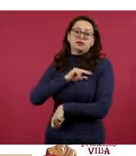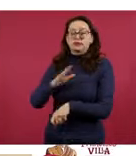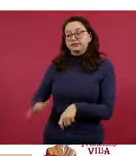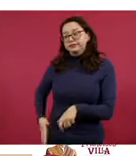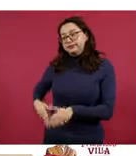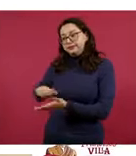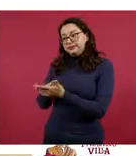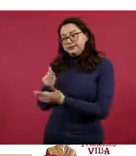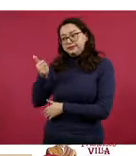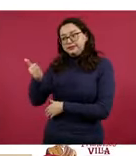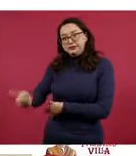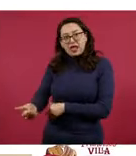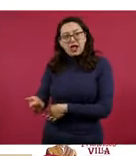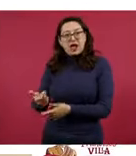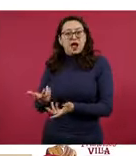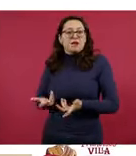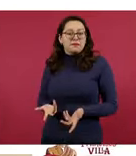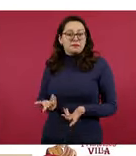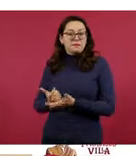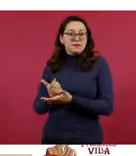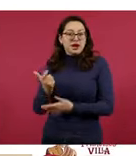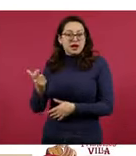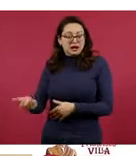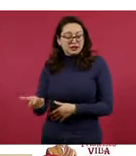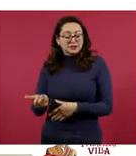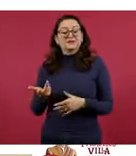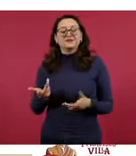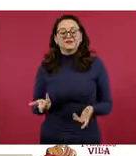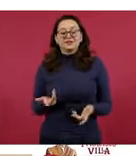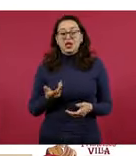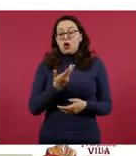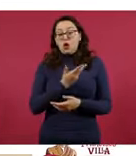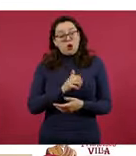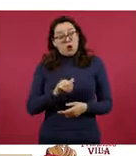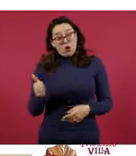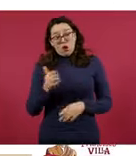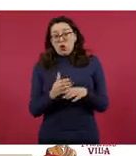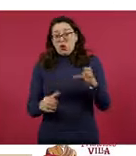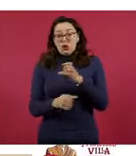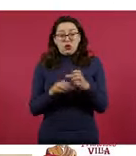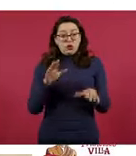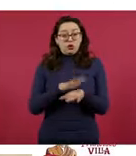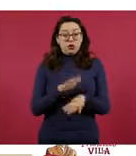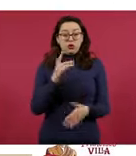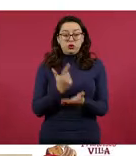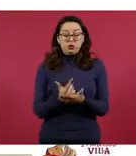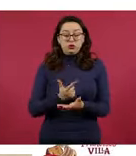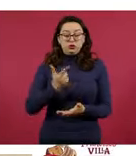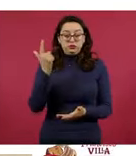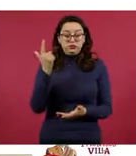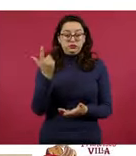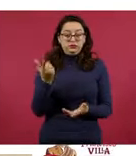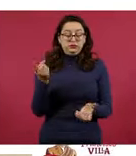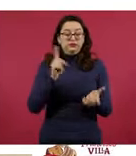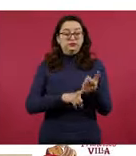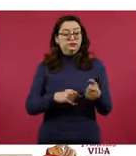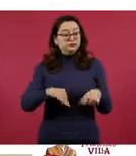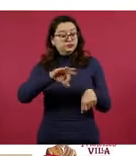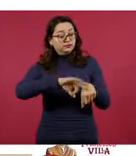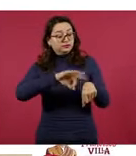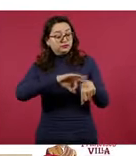Pero además, uno de los problemas más graves es que todos los controles de inventario de los almacenes o de las propias farmacias que